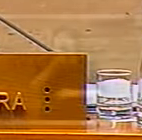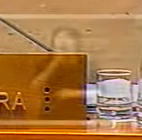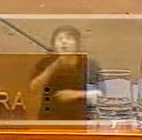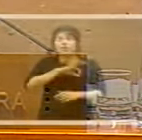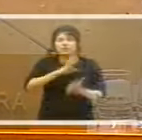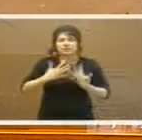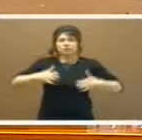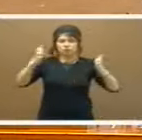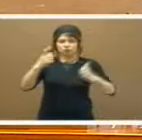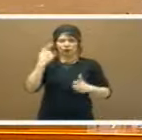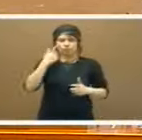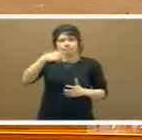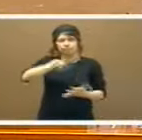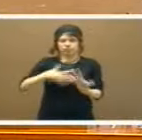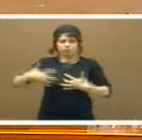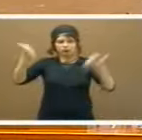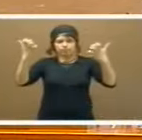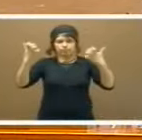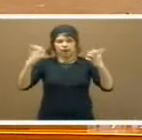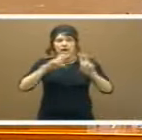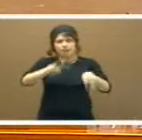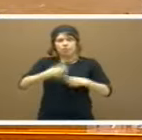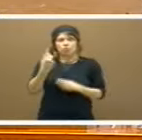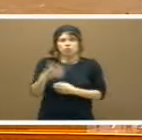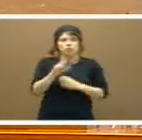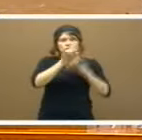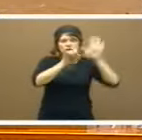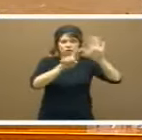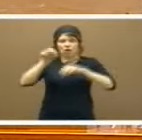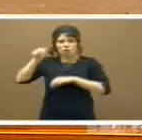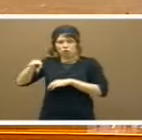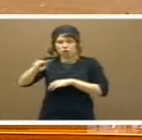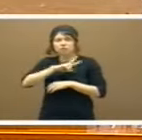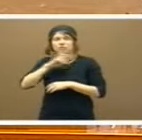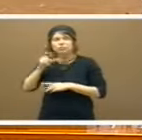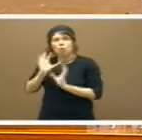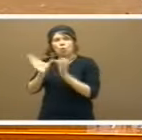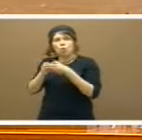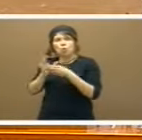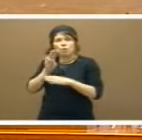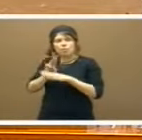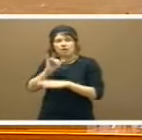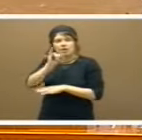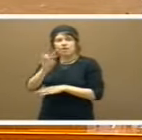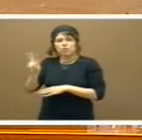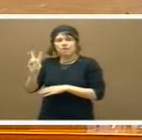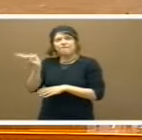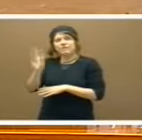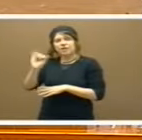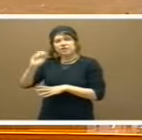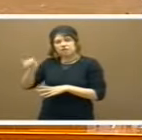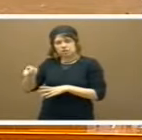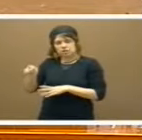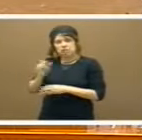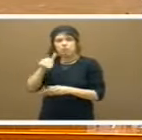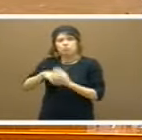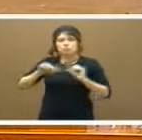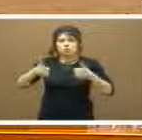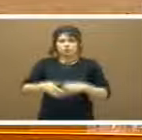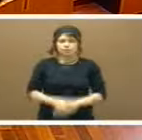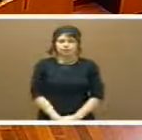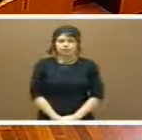señorías, someto a la consideración de la Cámara la enmienda número 612, reservada por el Grupo Parlamentario Izquierda Unida, Verde Síes. Entramos en